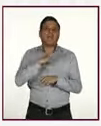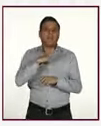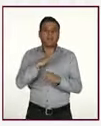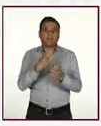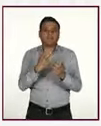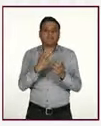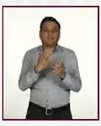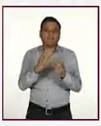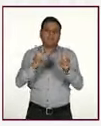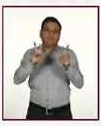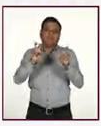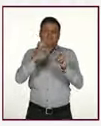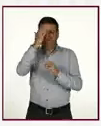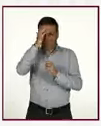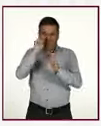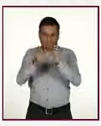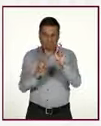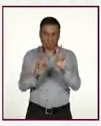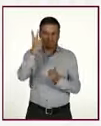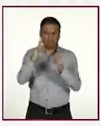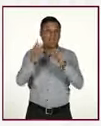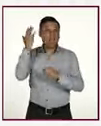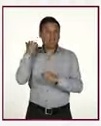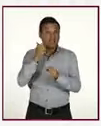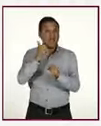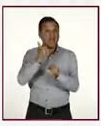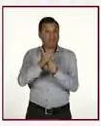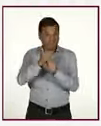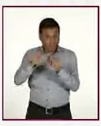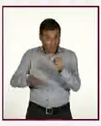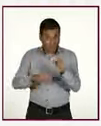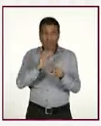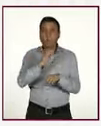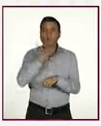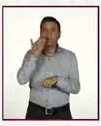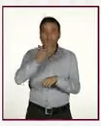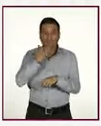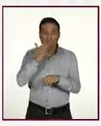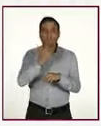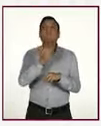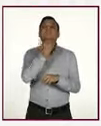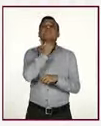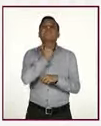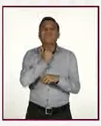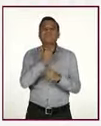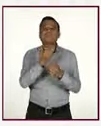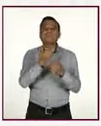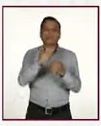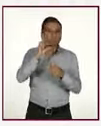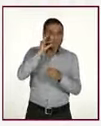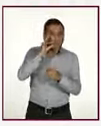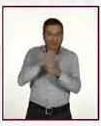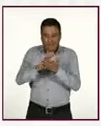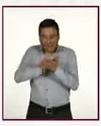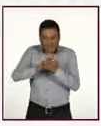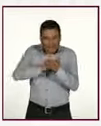¿no? Que nuestras abuelitas usaban marihuana para hacerse friegas con alcohol, ¿no? Donde hemos convivido con las